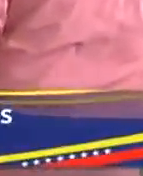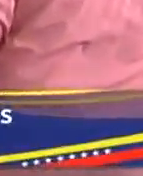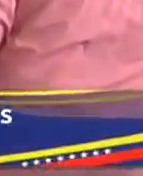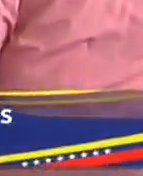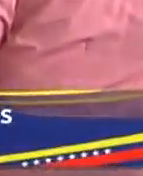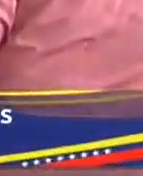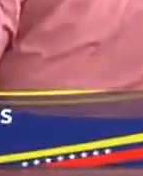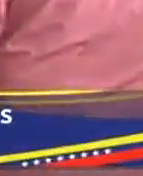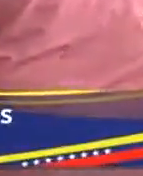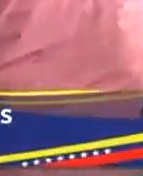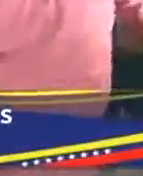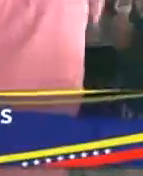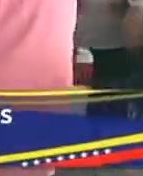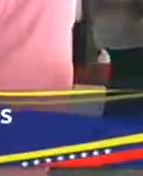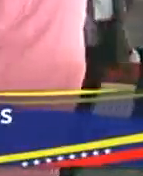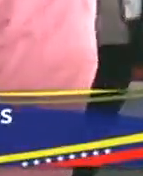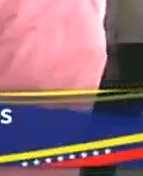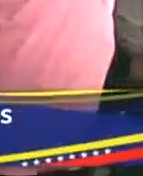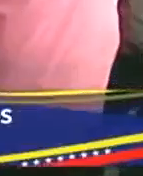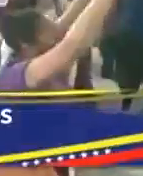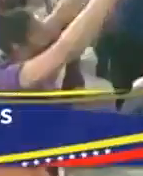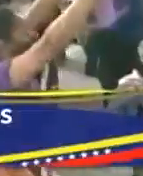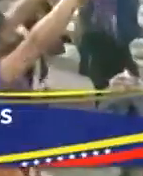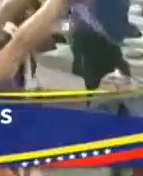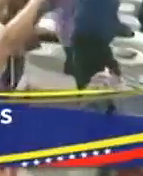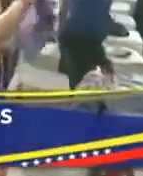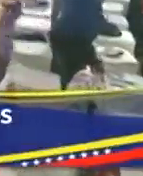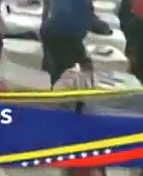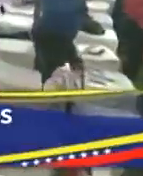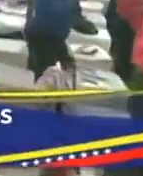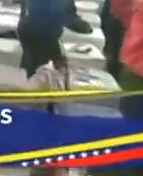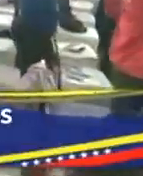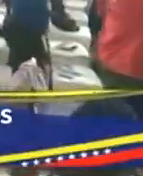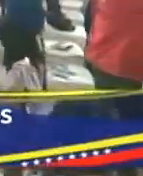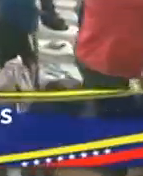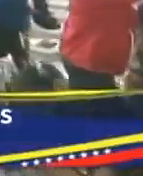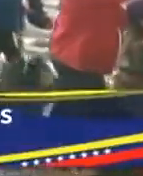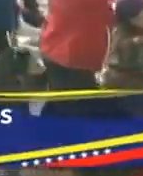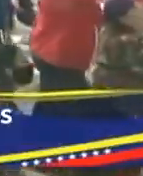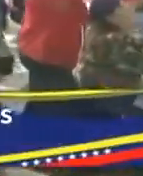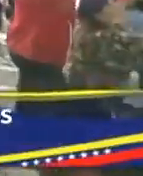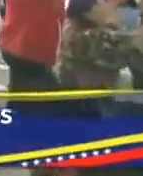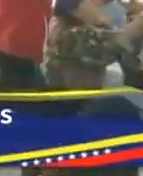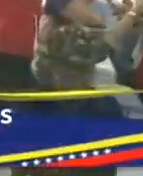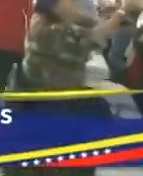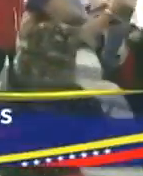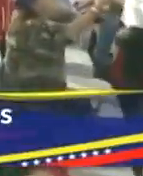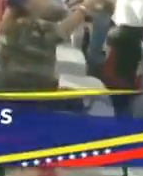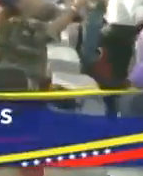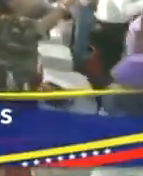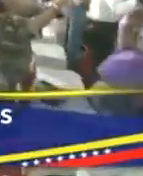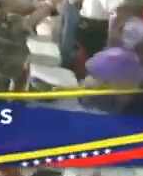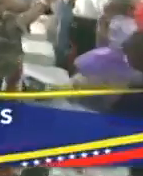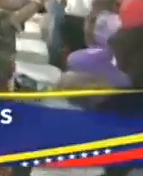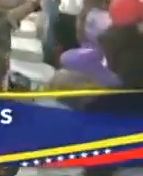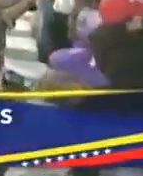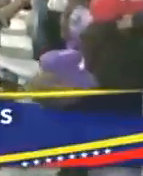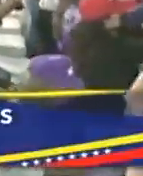Congreso Venezolano de Mujeres. Es ese verbo encendido antiimperialista de construcción de la patria desde las bases y